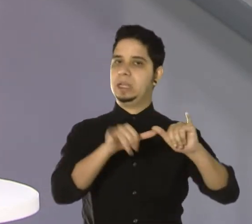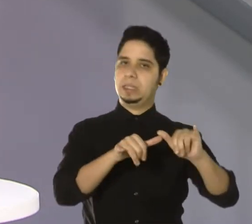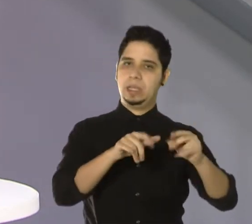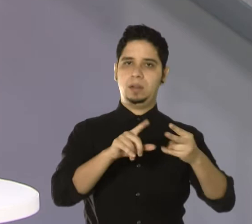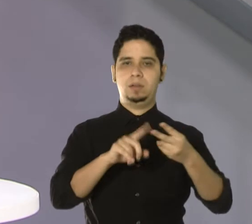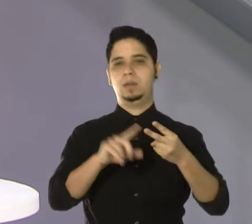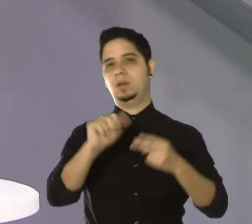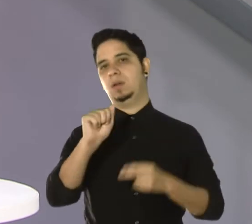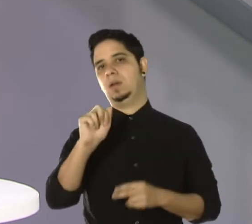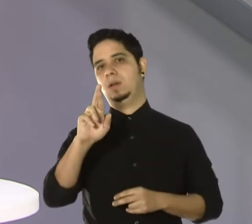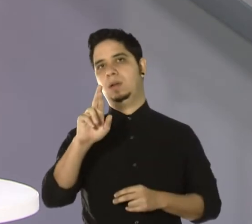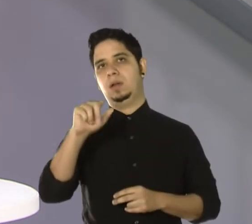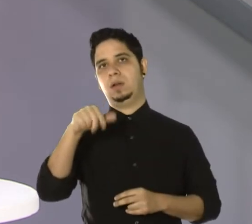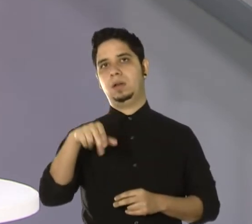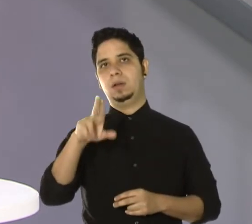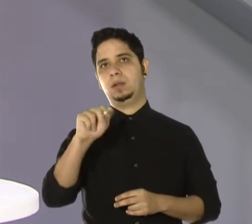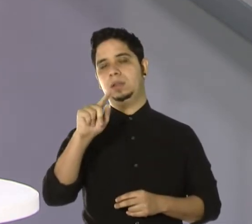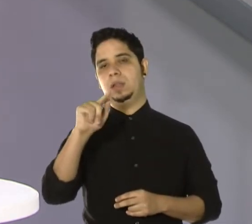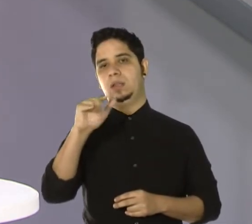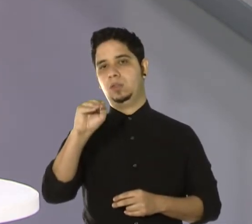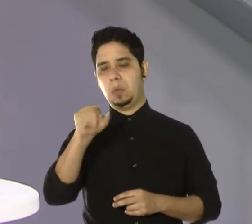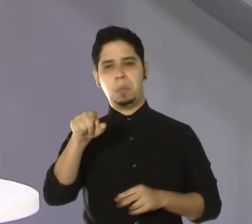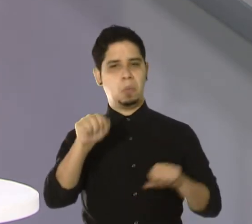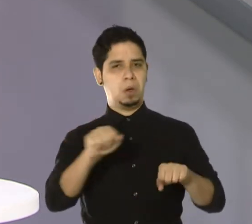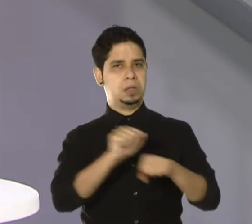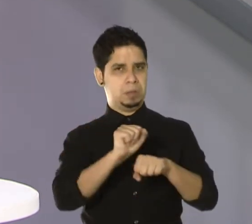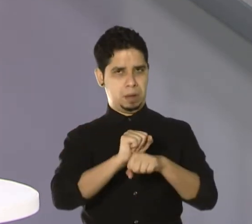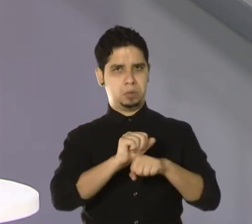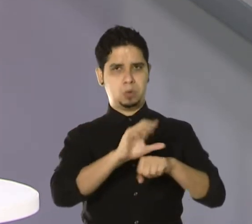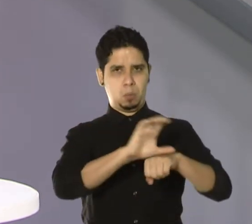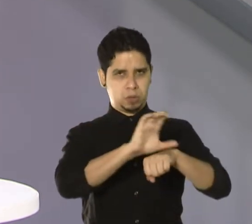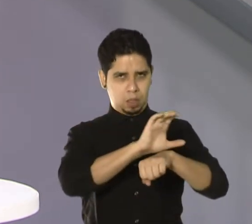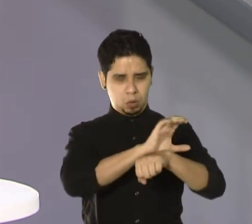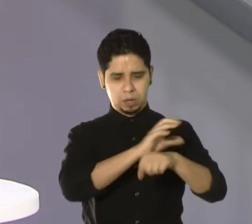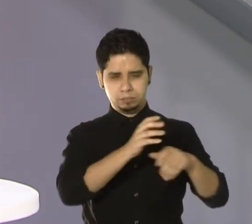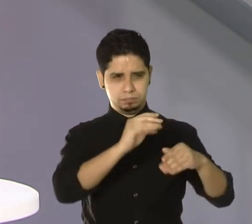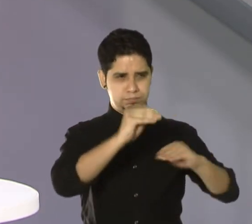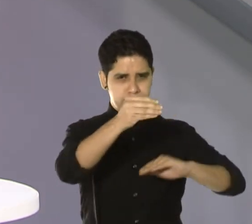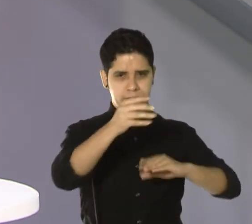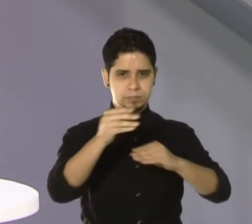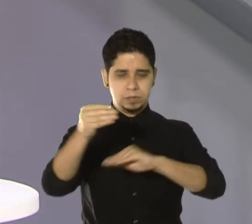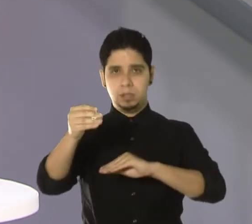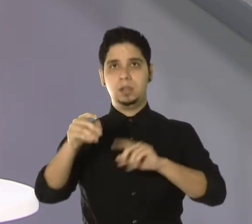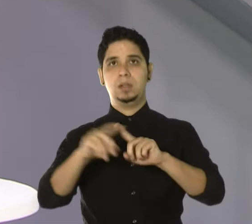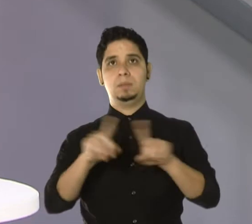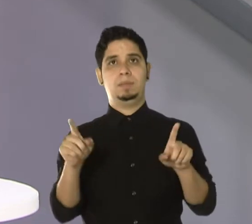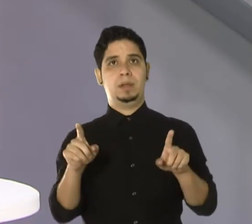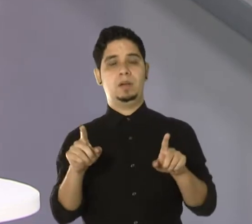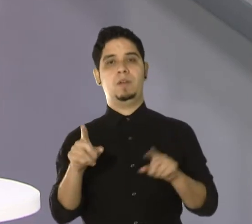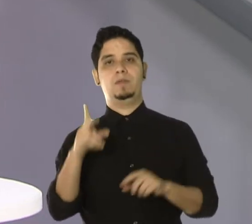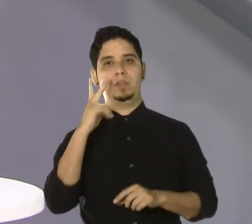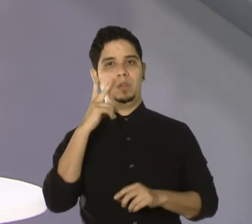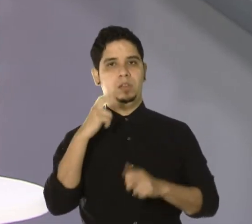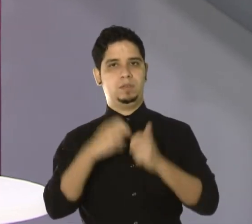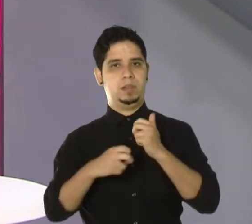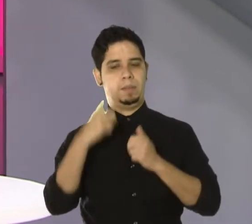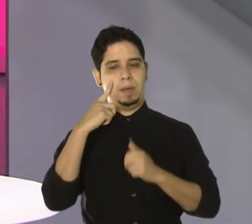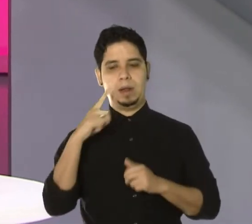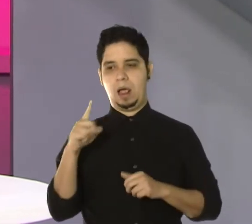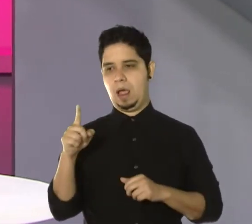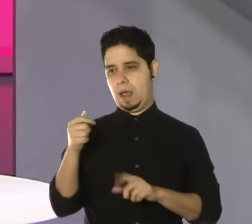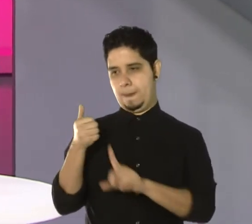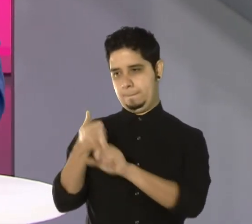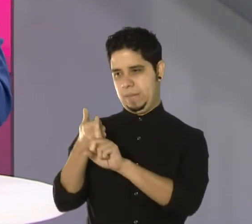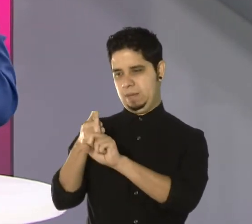¿verdad? Aquí tenemos un arquitecto y tenemos un ingeniero, el personal administrativo, pero yo me imagino lo difícil que sería para un constructor ahí